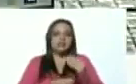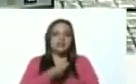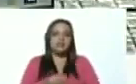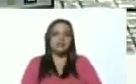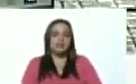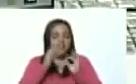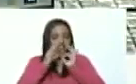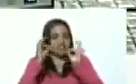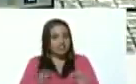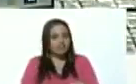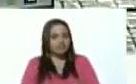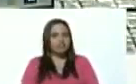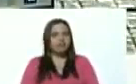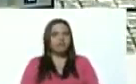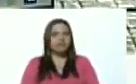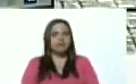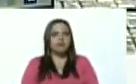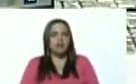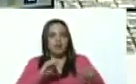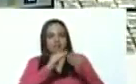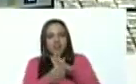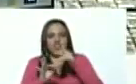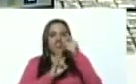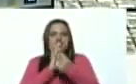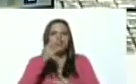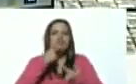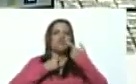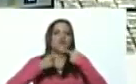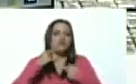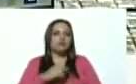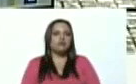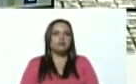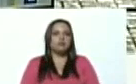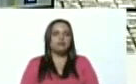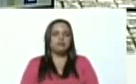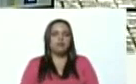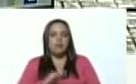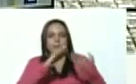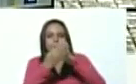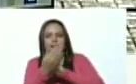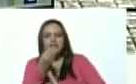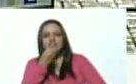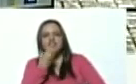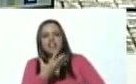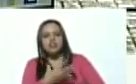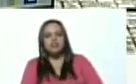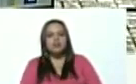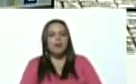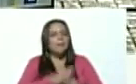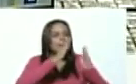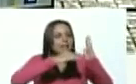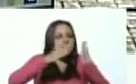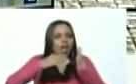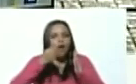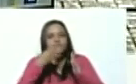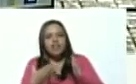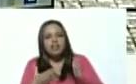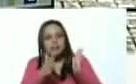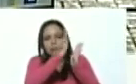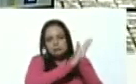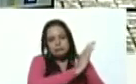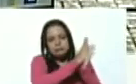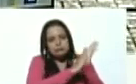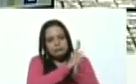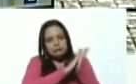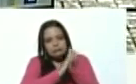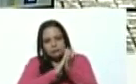realidad. Barrio tricolor, barrio bello, bien pintadito, bien frisado,